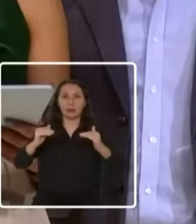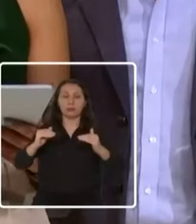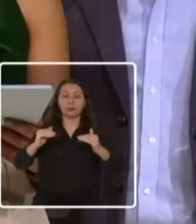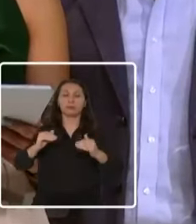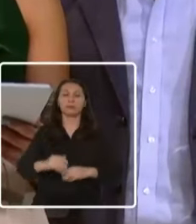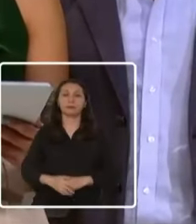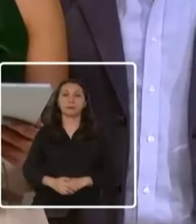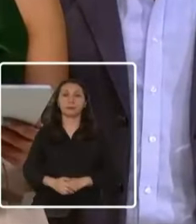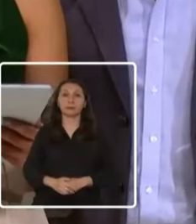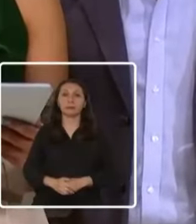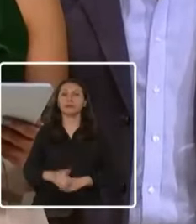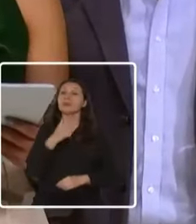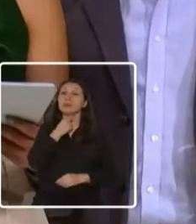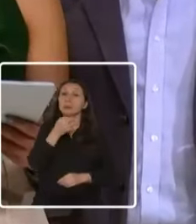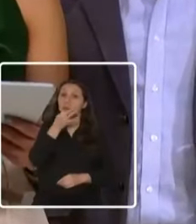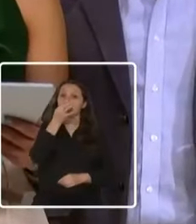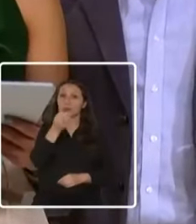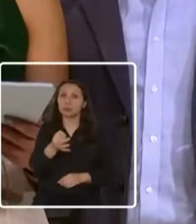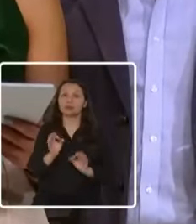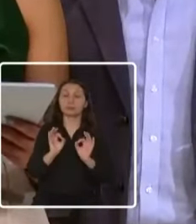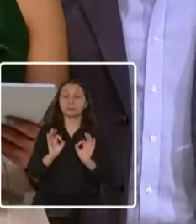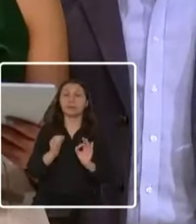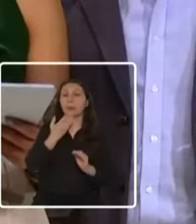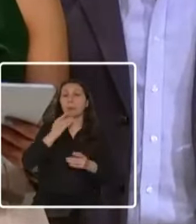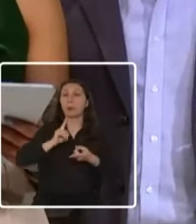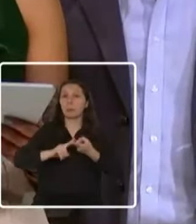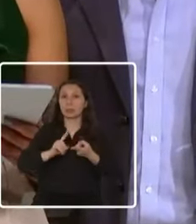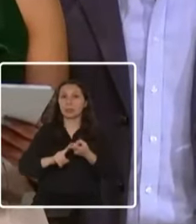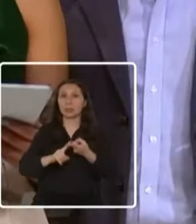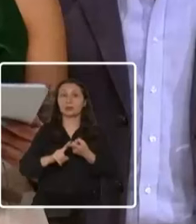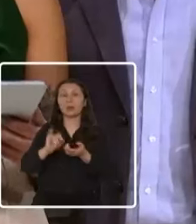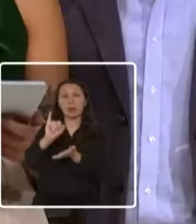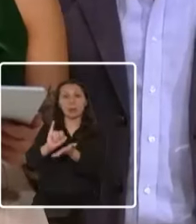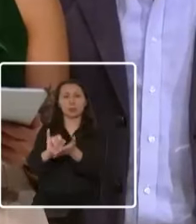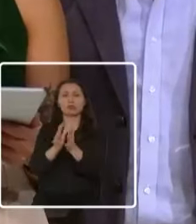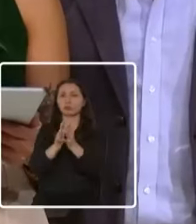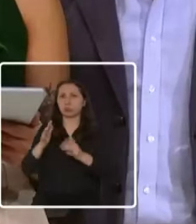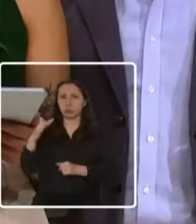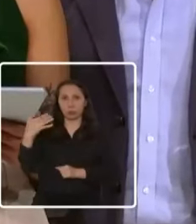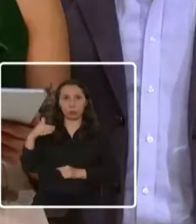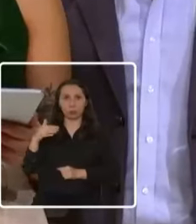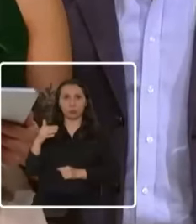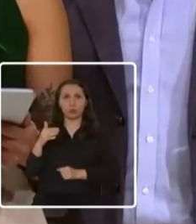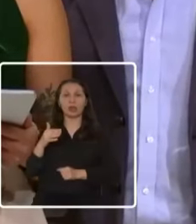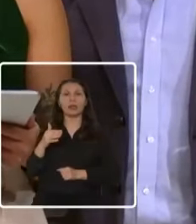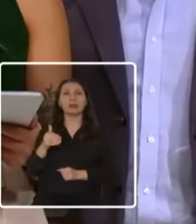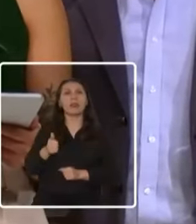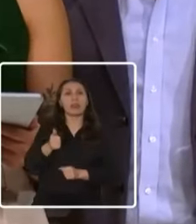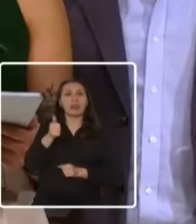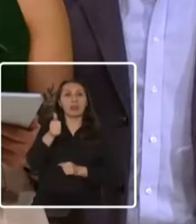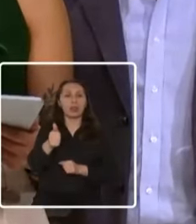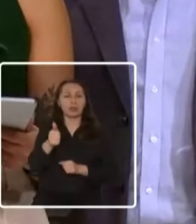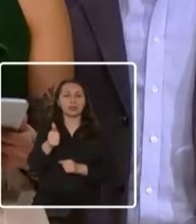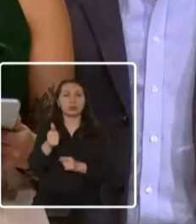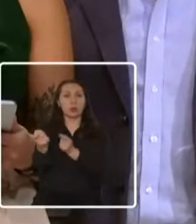Género. Quiero decir que, por supuesto, también participa una institución muy fundamental, que es la Dirección